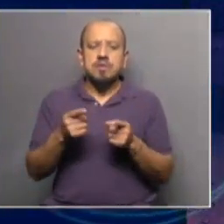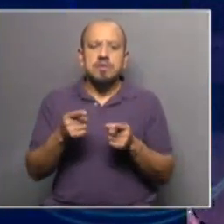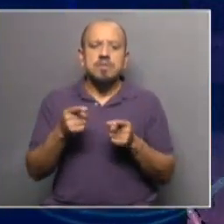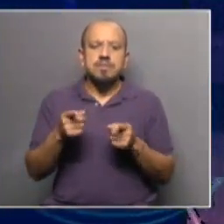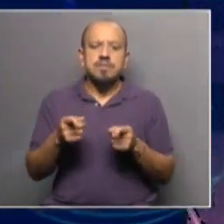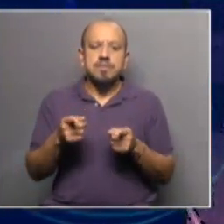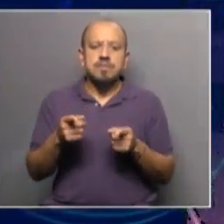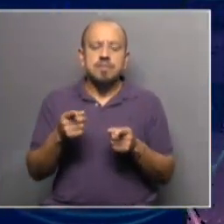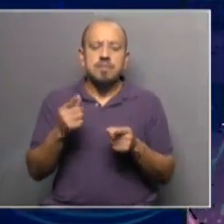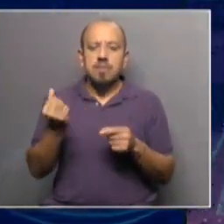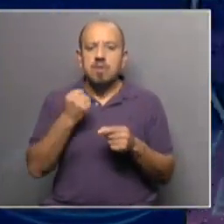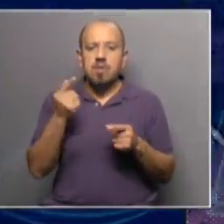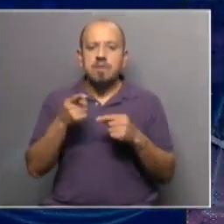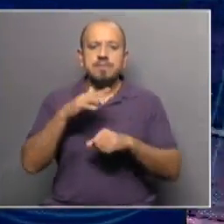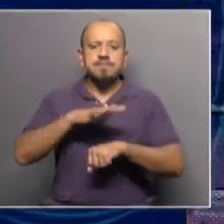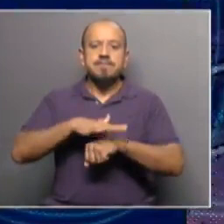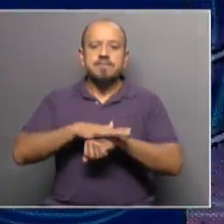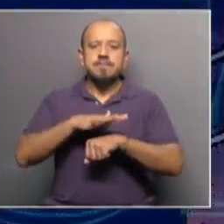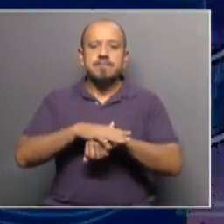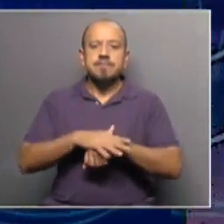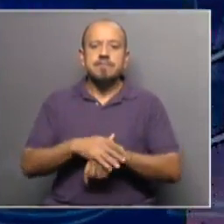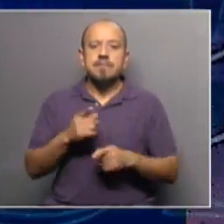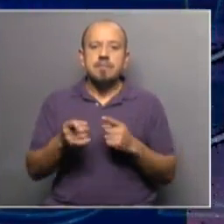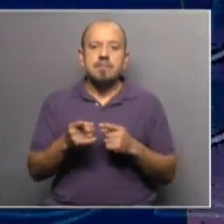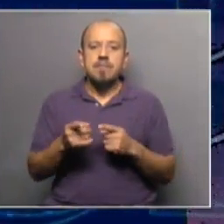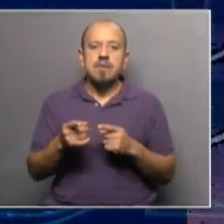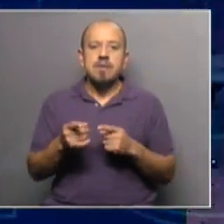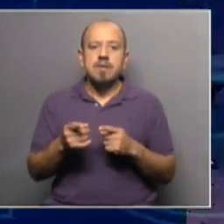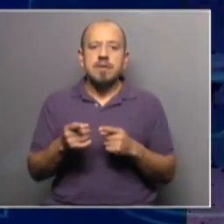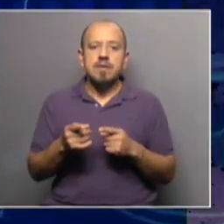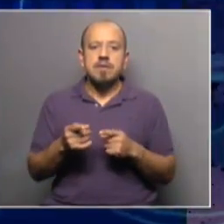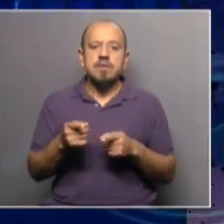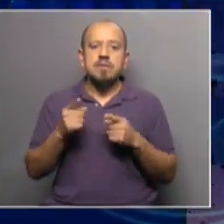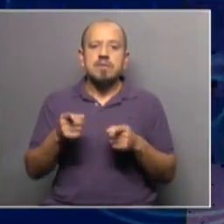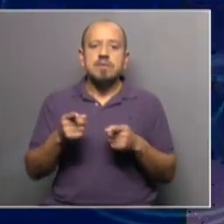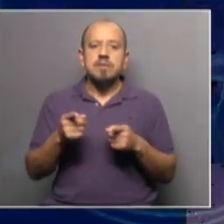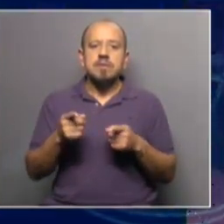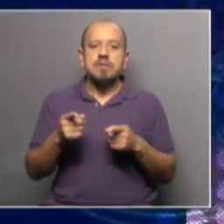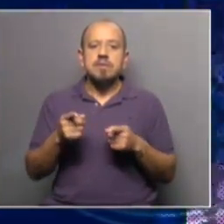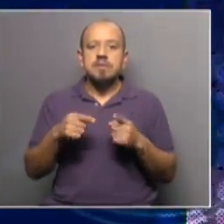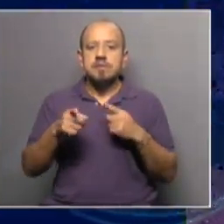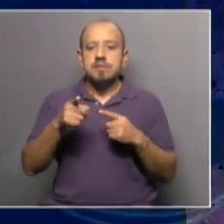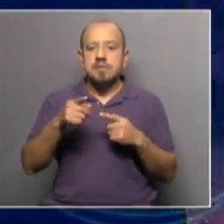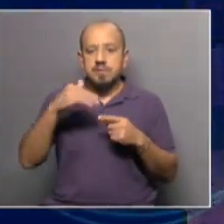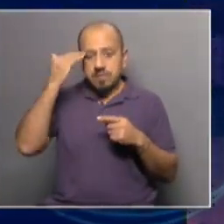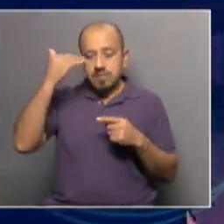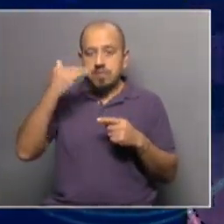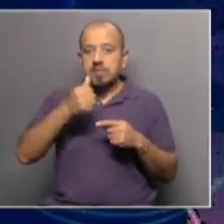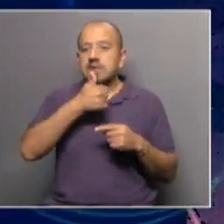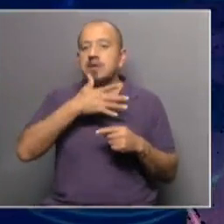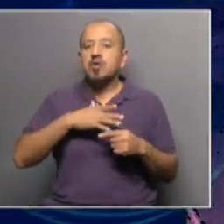digamos, a jugar, ¿no? Son momentos que se transforman en icónicos y bueno, acá el señor, como profe de historia, es el que le va a